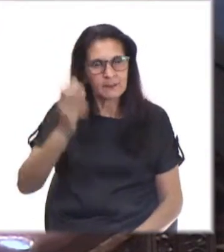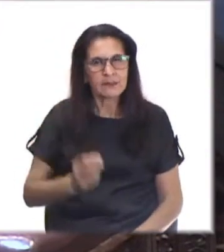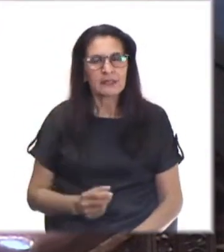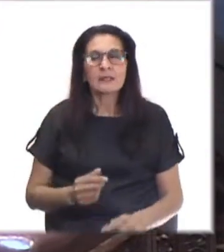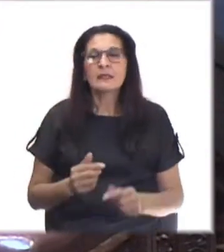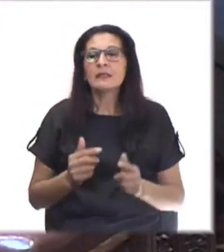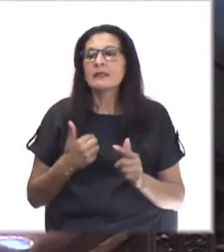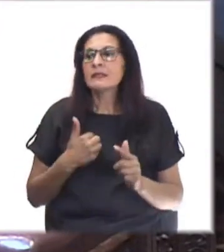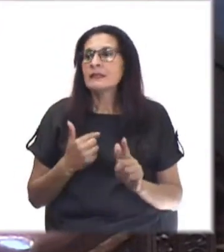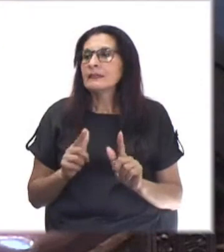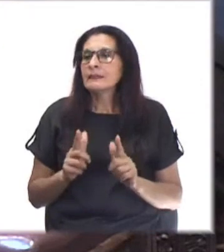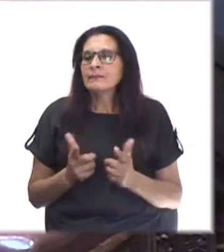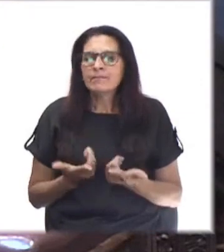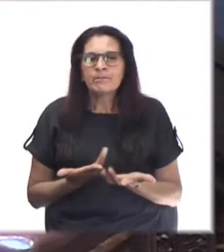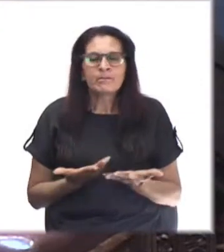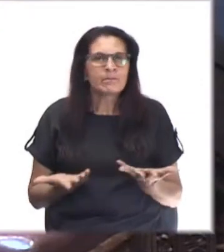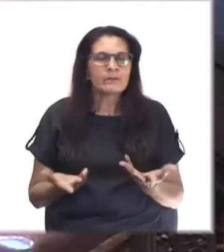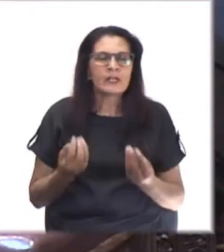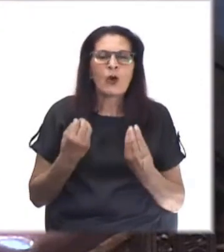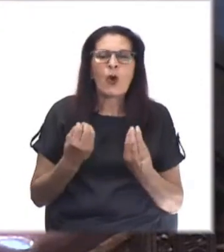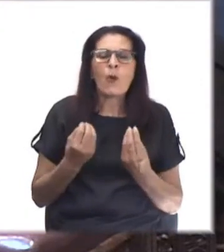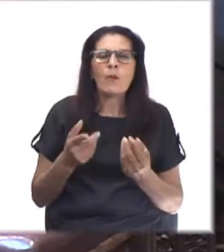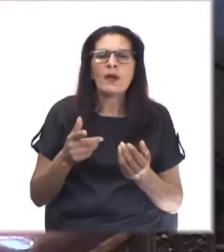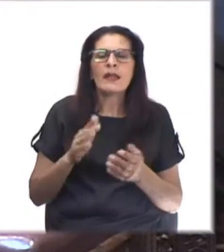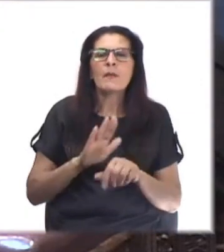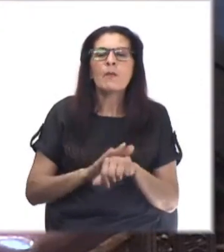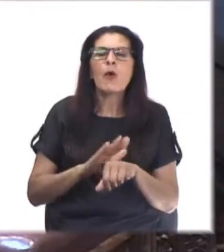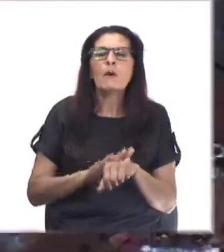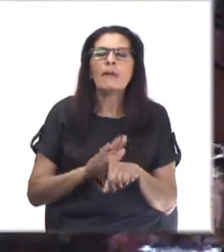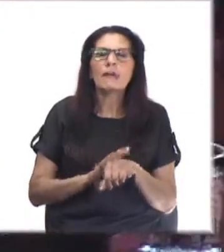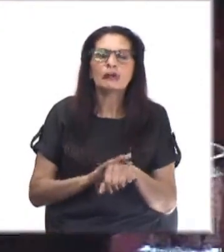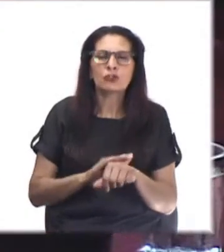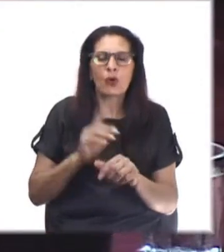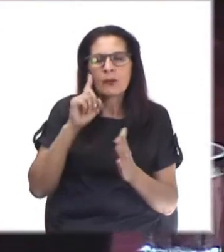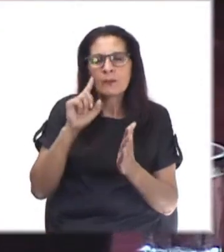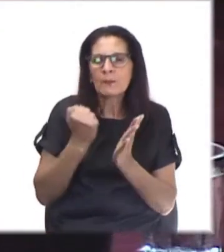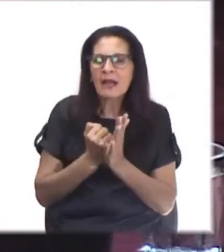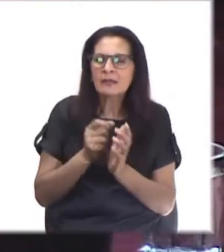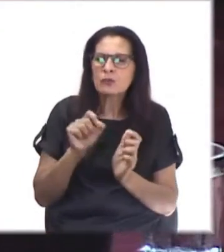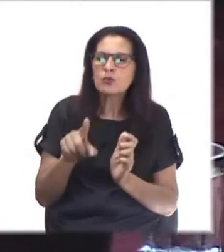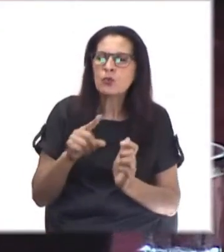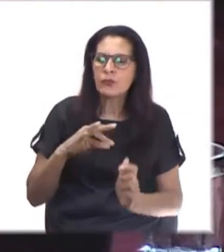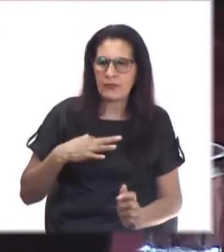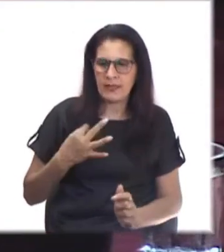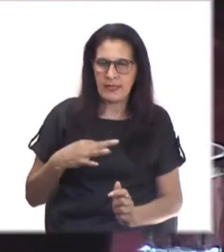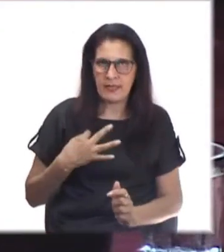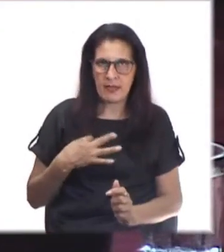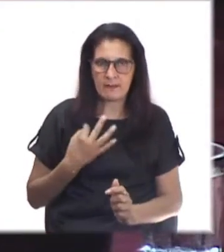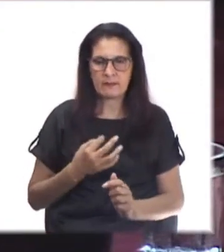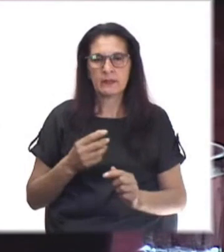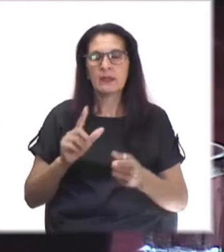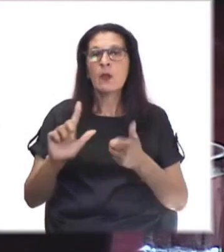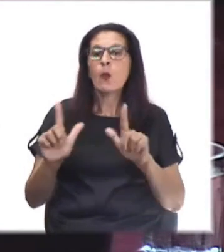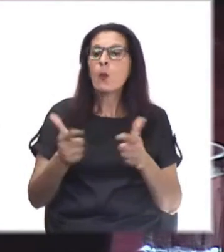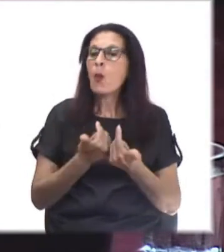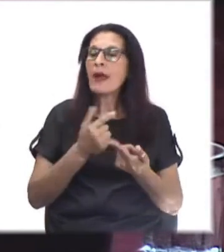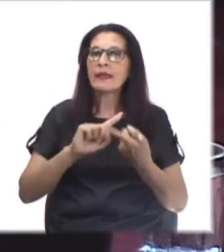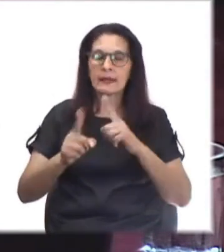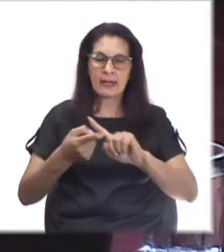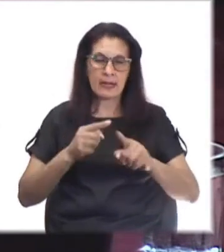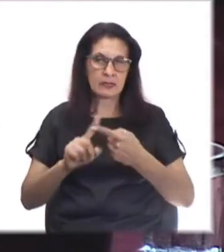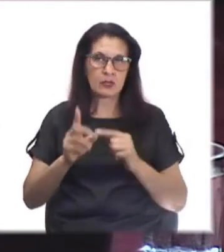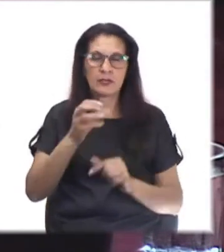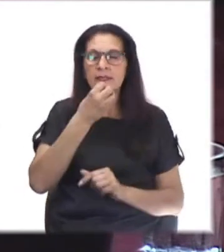en cuenta las circunstancias que enmarcaron su vida, sin relacionarla con el tiempo histórico de